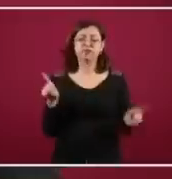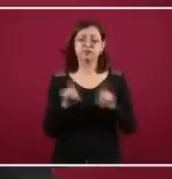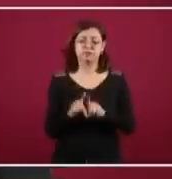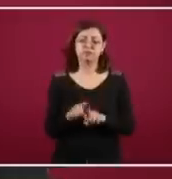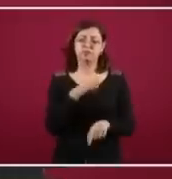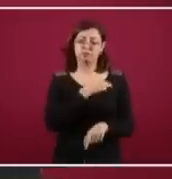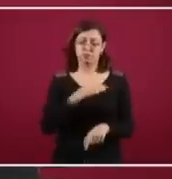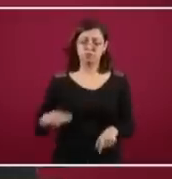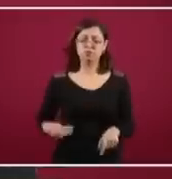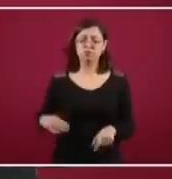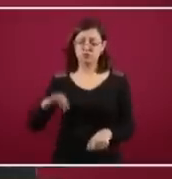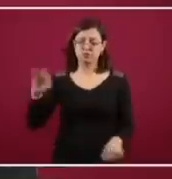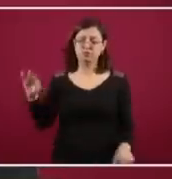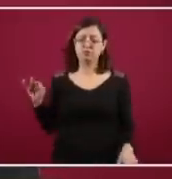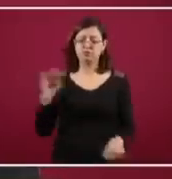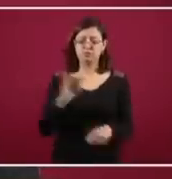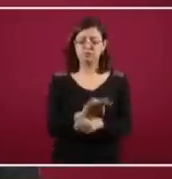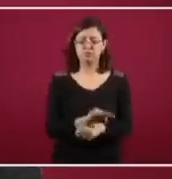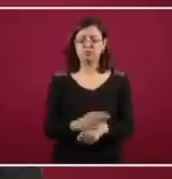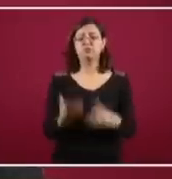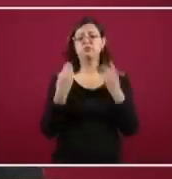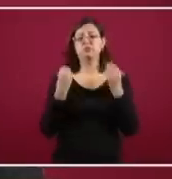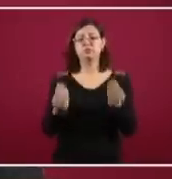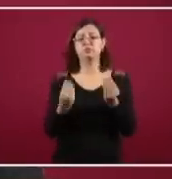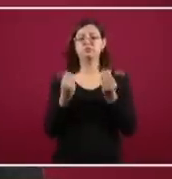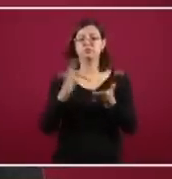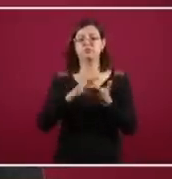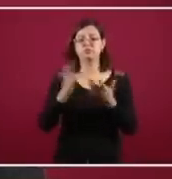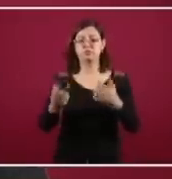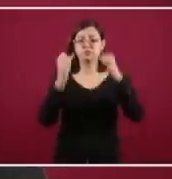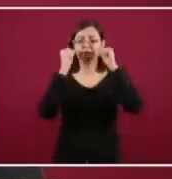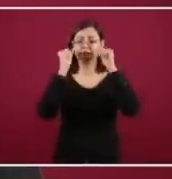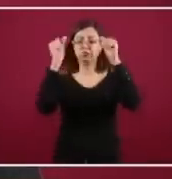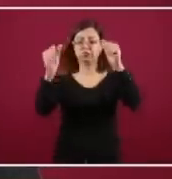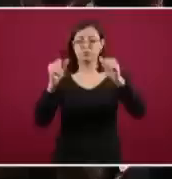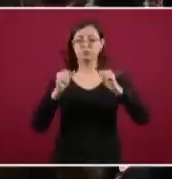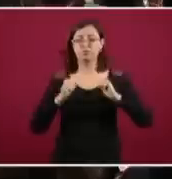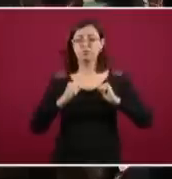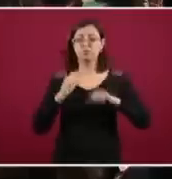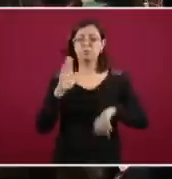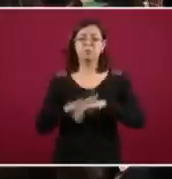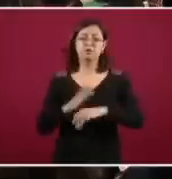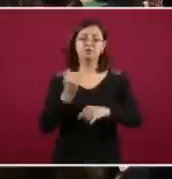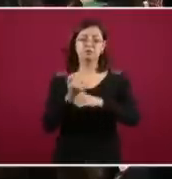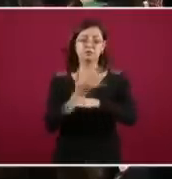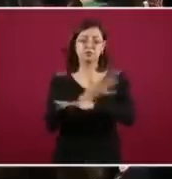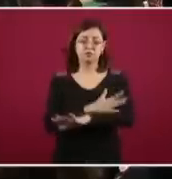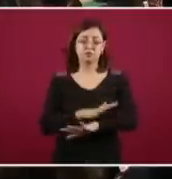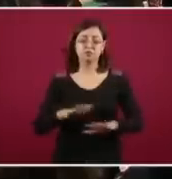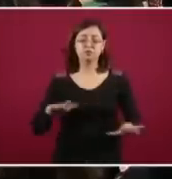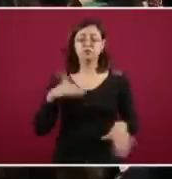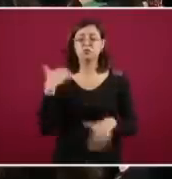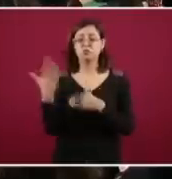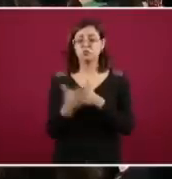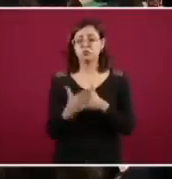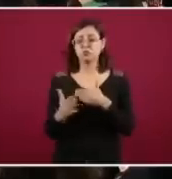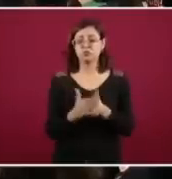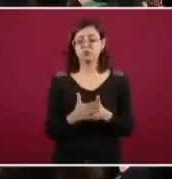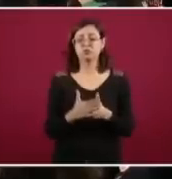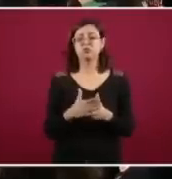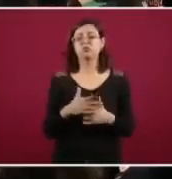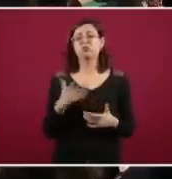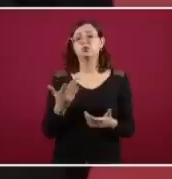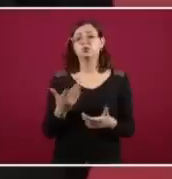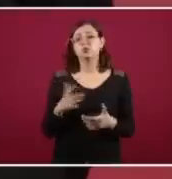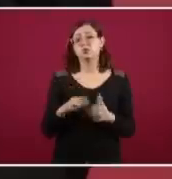el municipio respectivo. Muchísimas gracias por su atención. Los datos esperamos el día del sorteo del